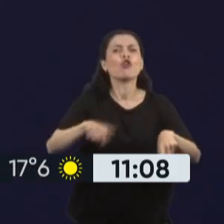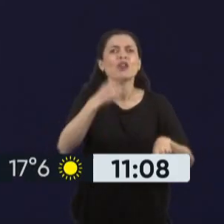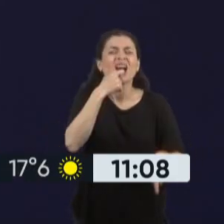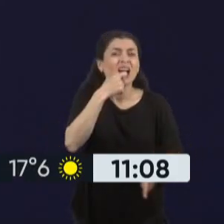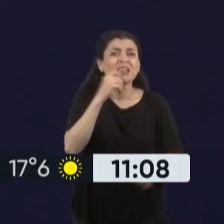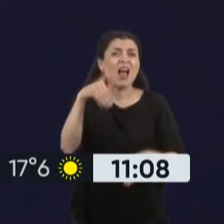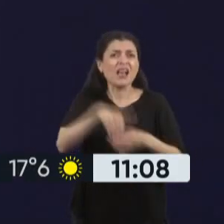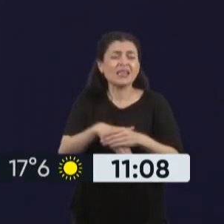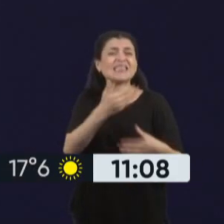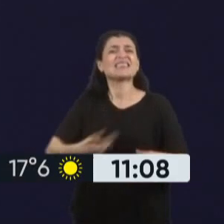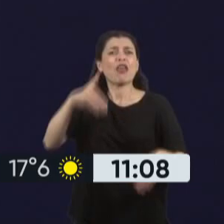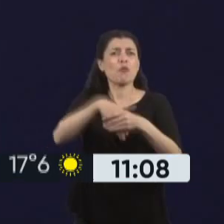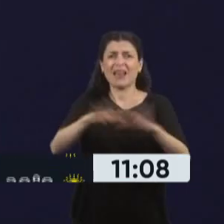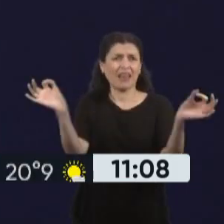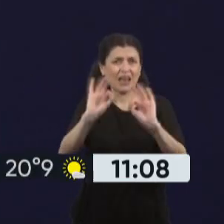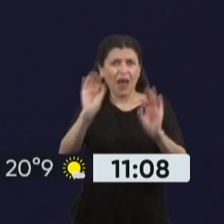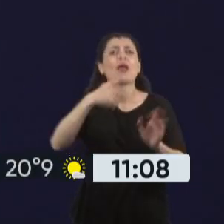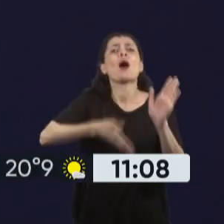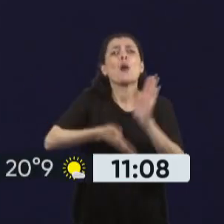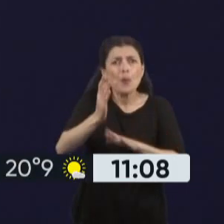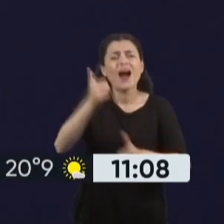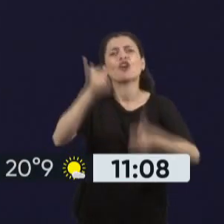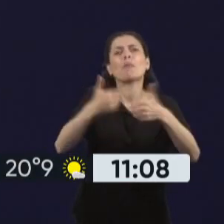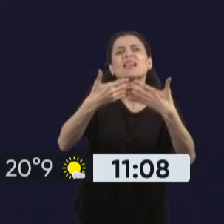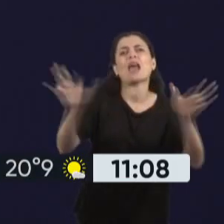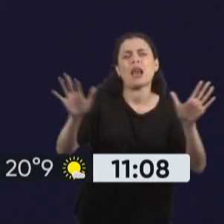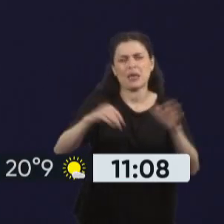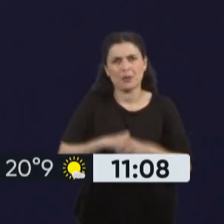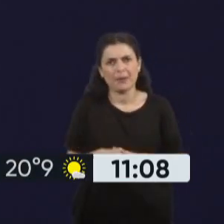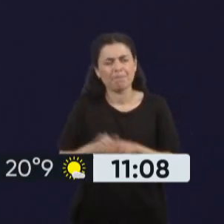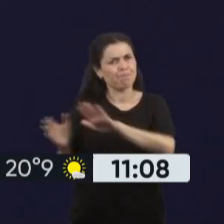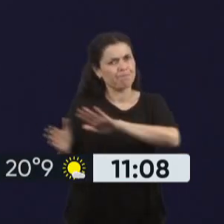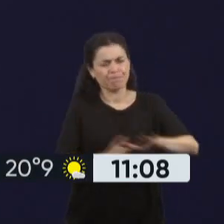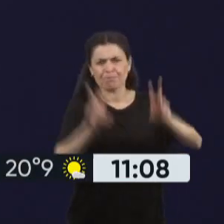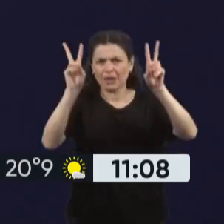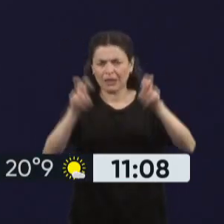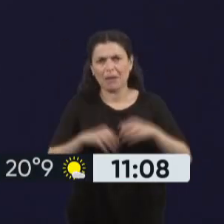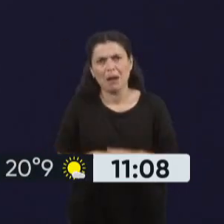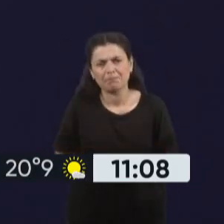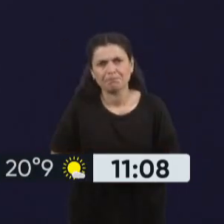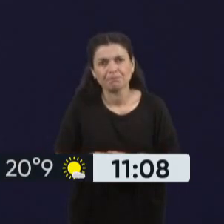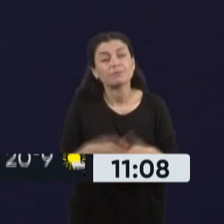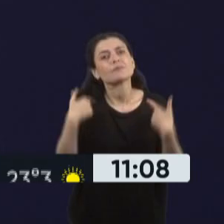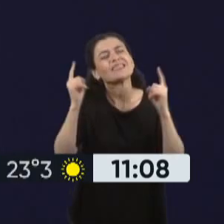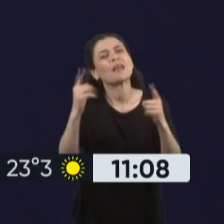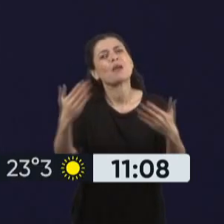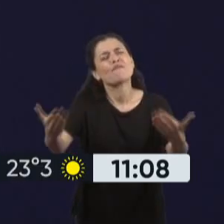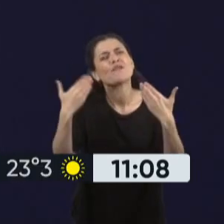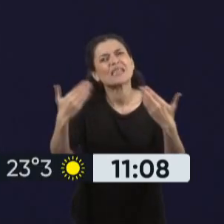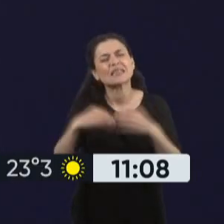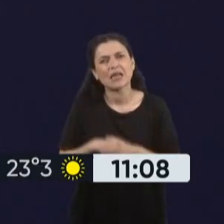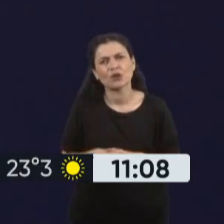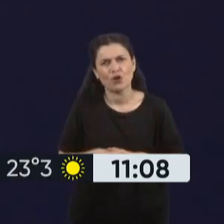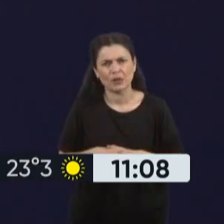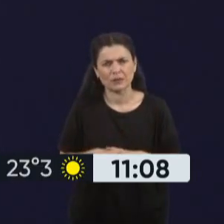presente que nos han vendido durante tanto tiempo. En otro orden de cosas, Y por supuesto, felicitaciones al